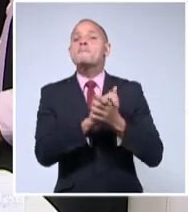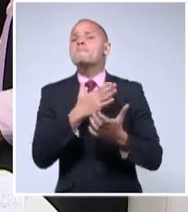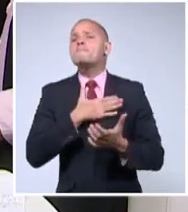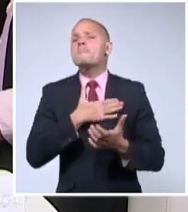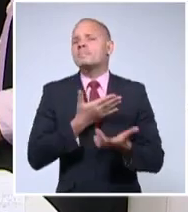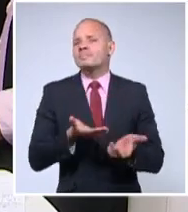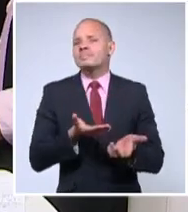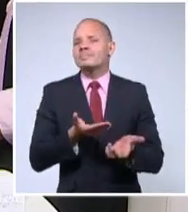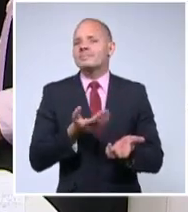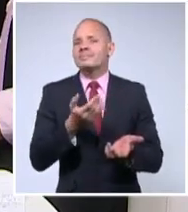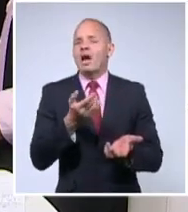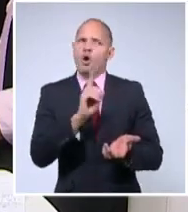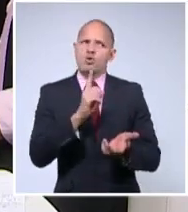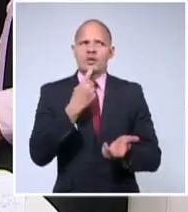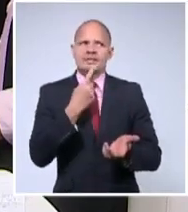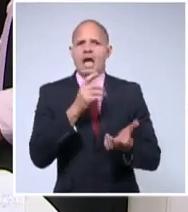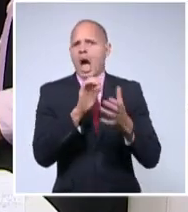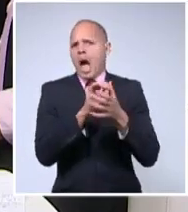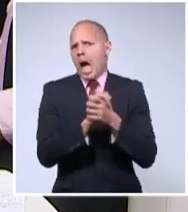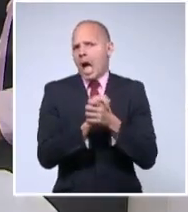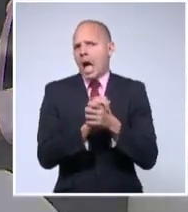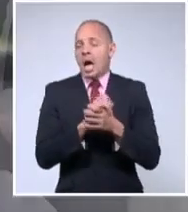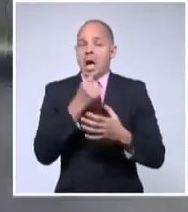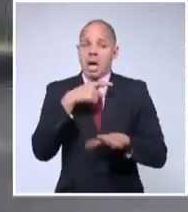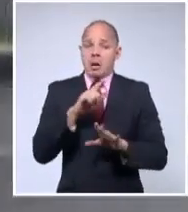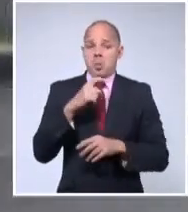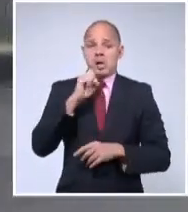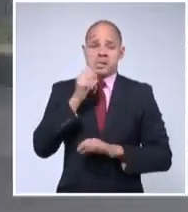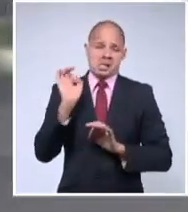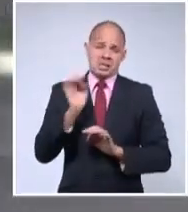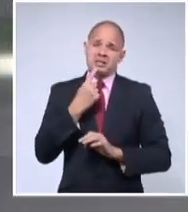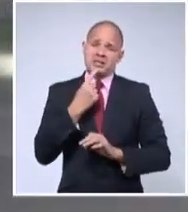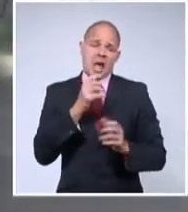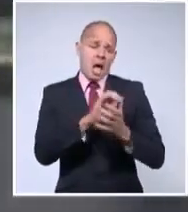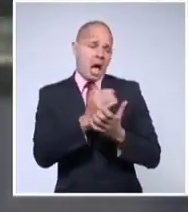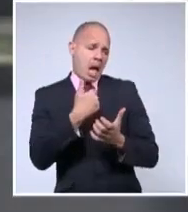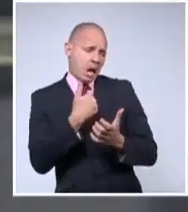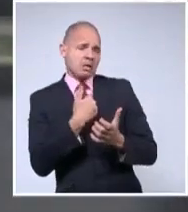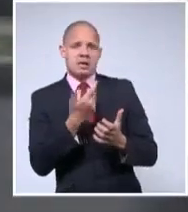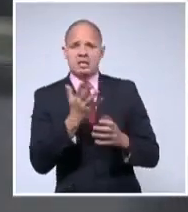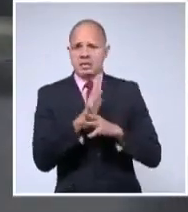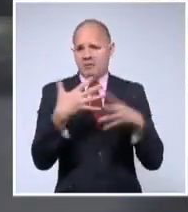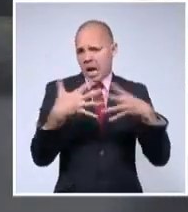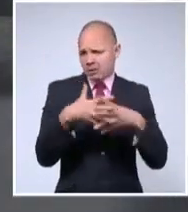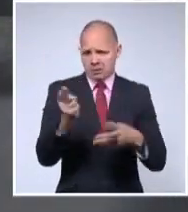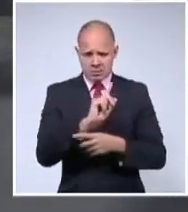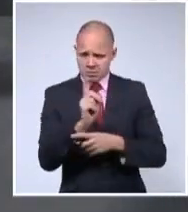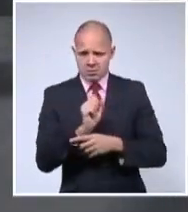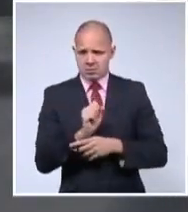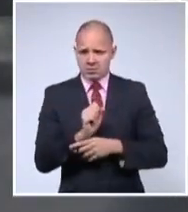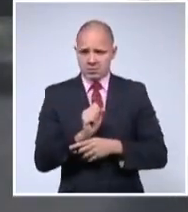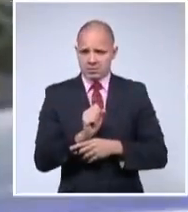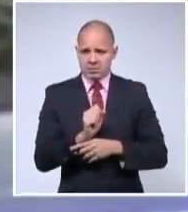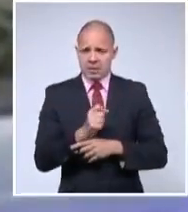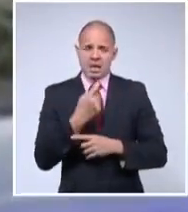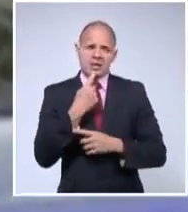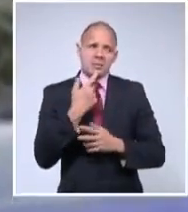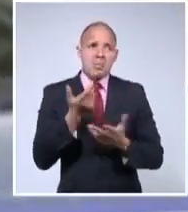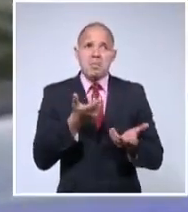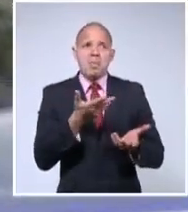que depende de uno. En Estados Unidos le llaman así, una relación, le llaman colegas, pero habría que ver si uno podría llamarlos así